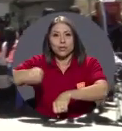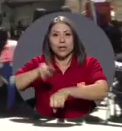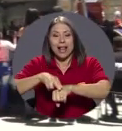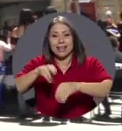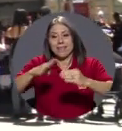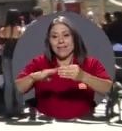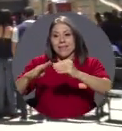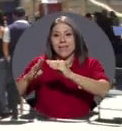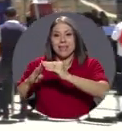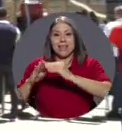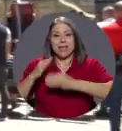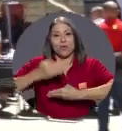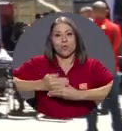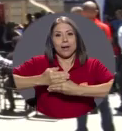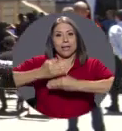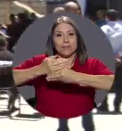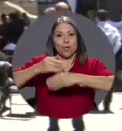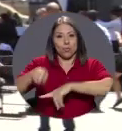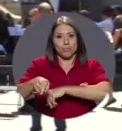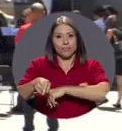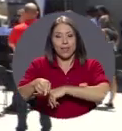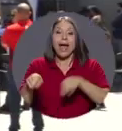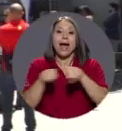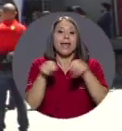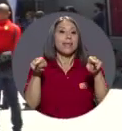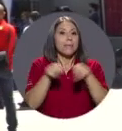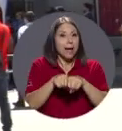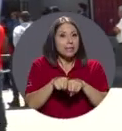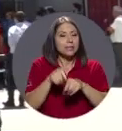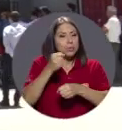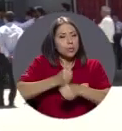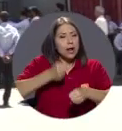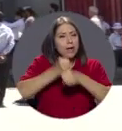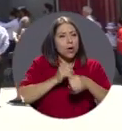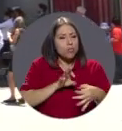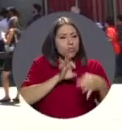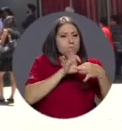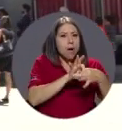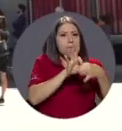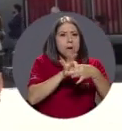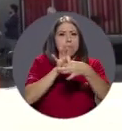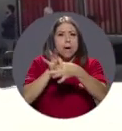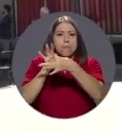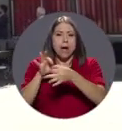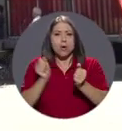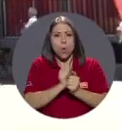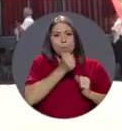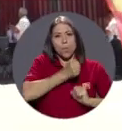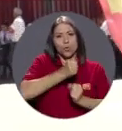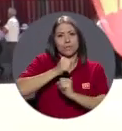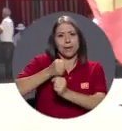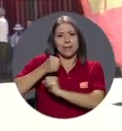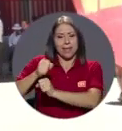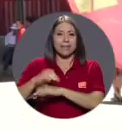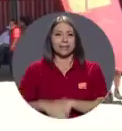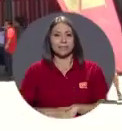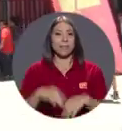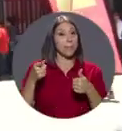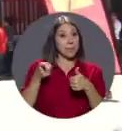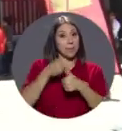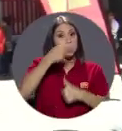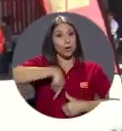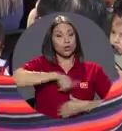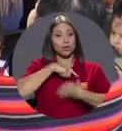y Urbanismo, realmente además de un trabajo muy coordinado con las diferentes municipalidades del país. Lo primero que